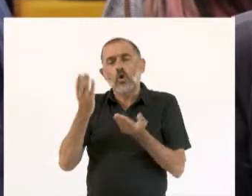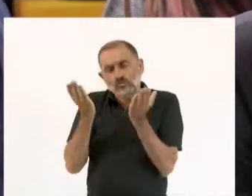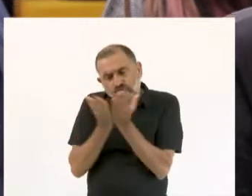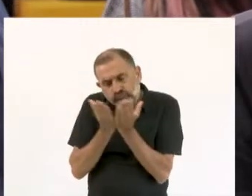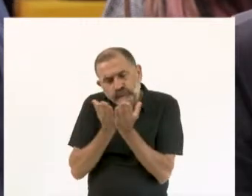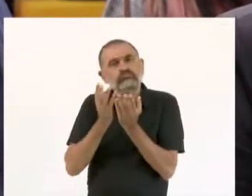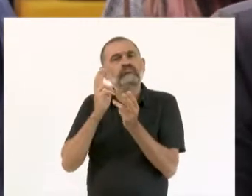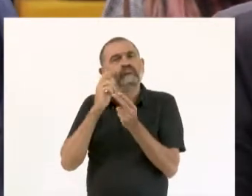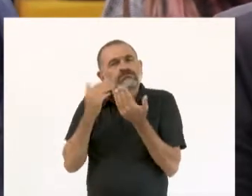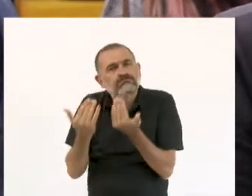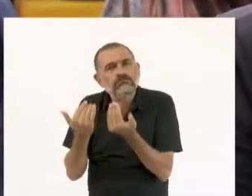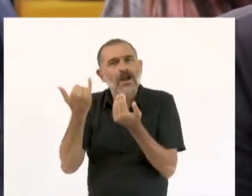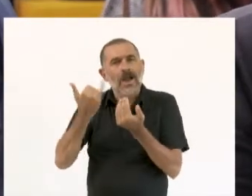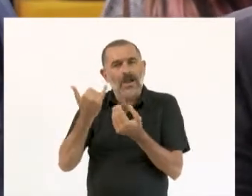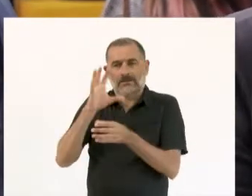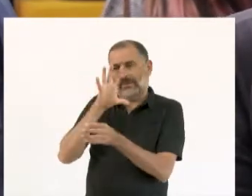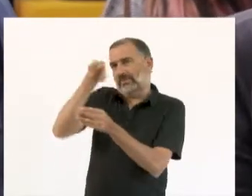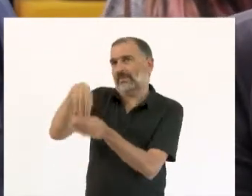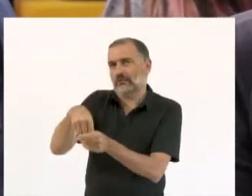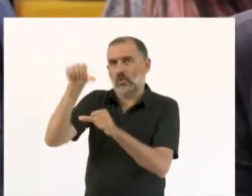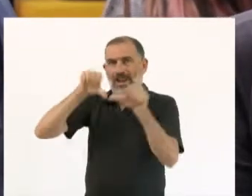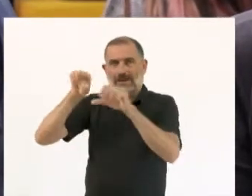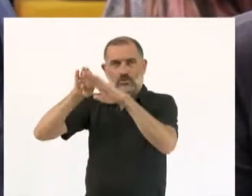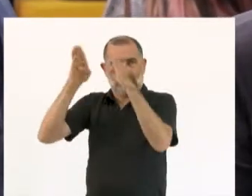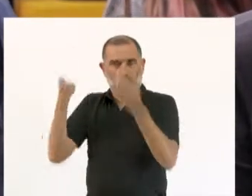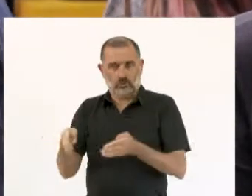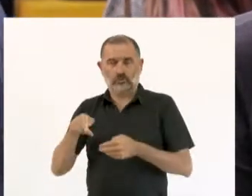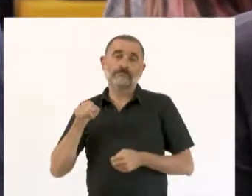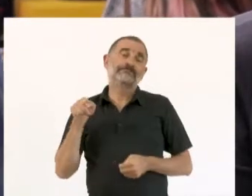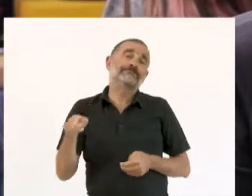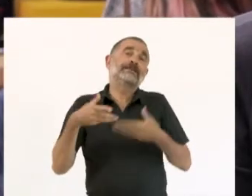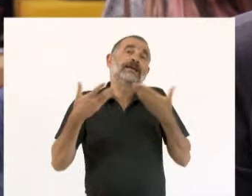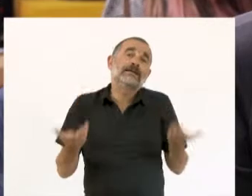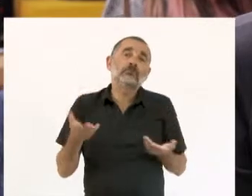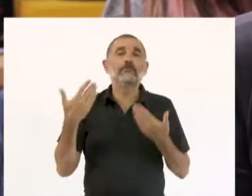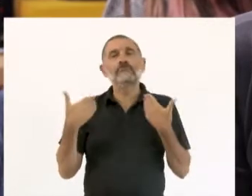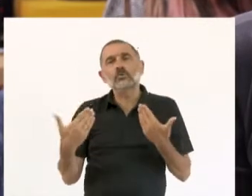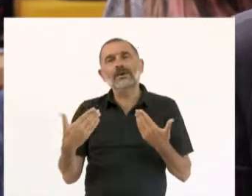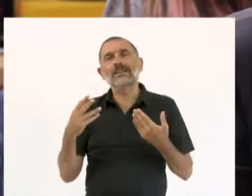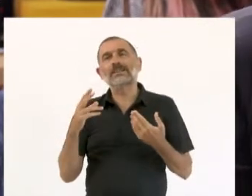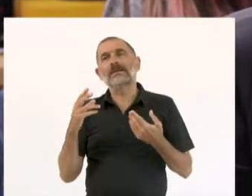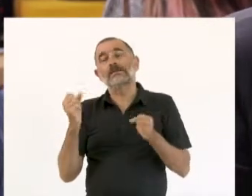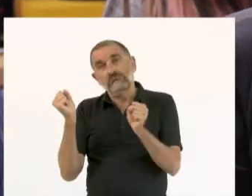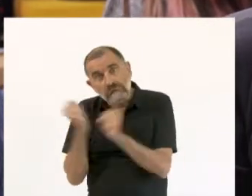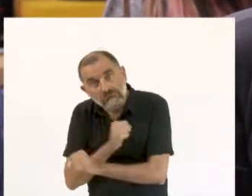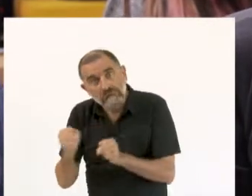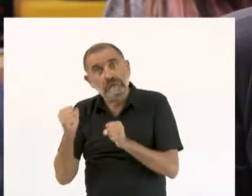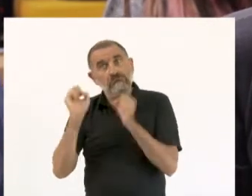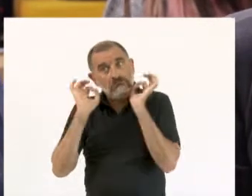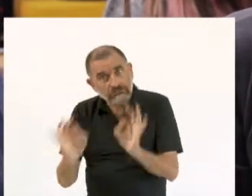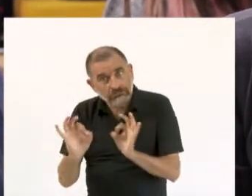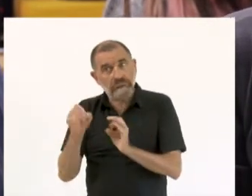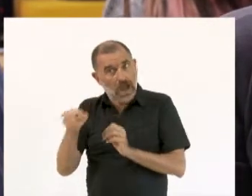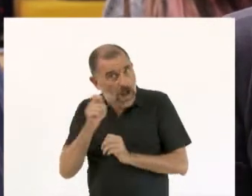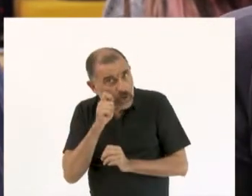hace en el laboratorio, se ve bueno, en el lugar donde efectivamente uno puede comprobar si los restos son arqueológicos o no.